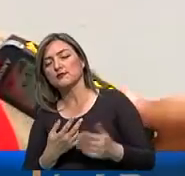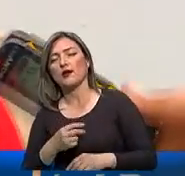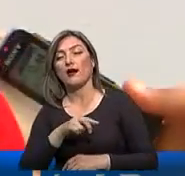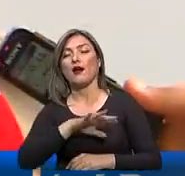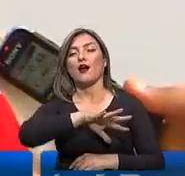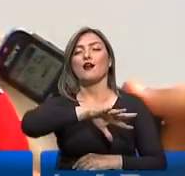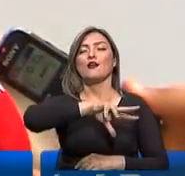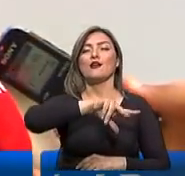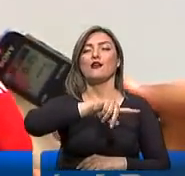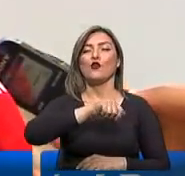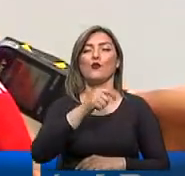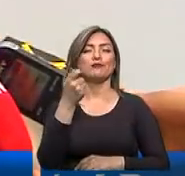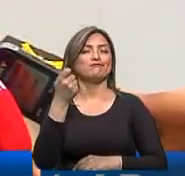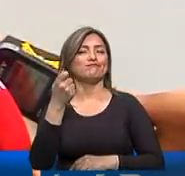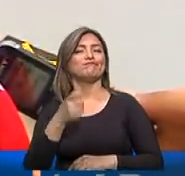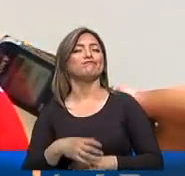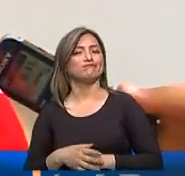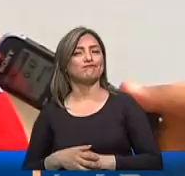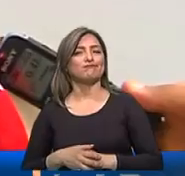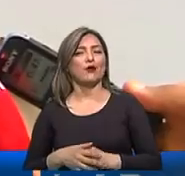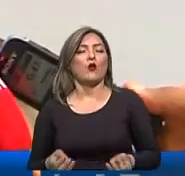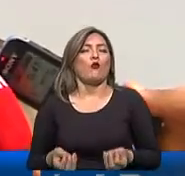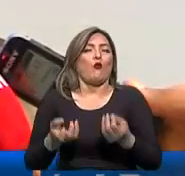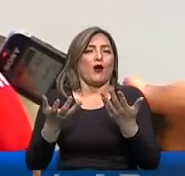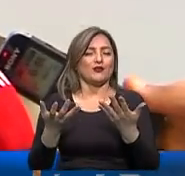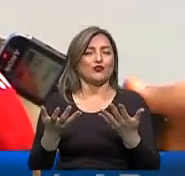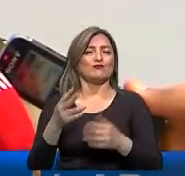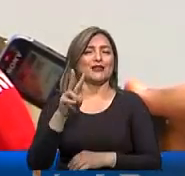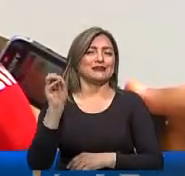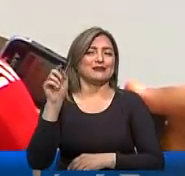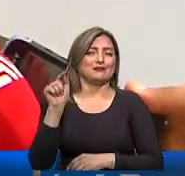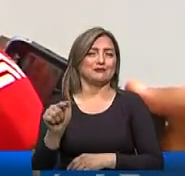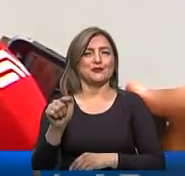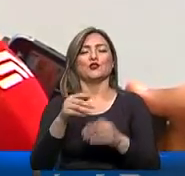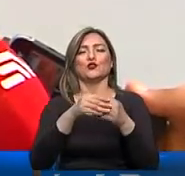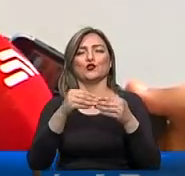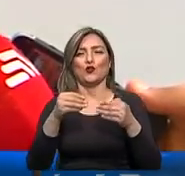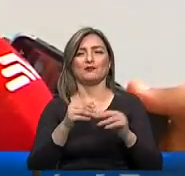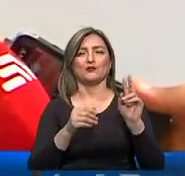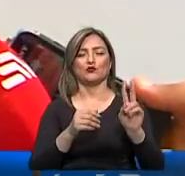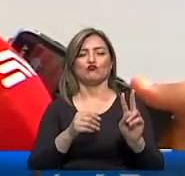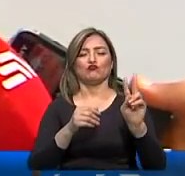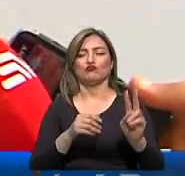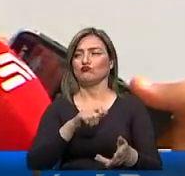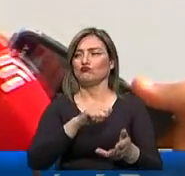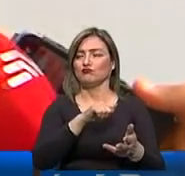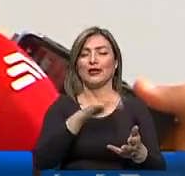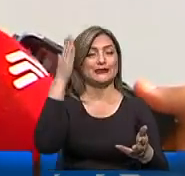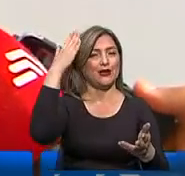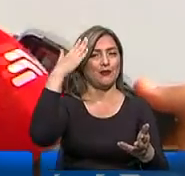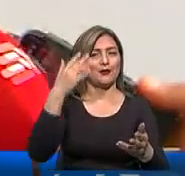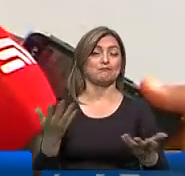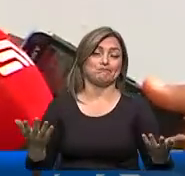algunas cámaras. Y el momento justo que pasan los dos funcionarios, que eran los únicos que conocían la información sobre el traslado de estos dineros,